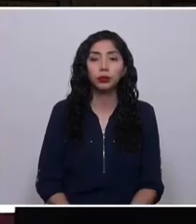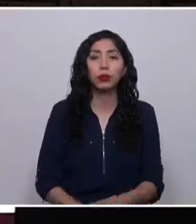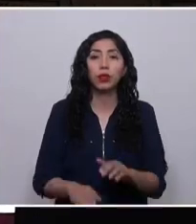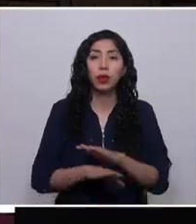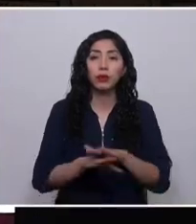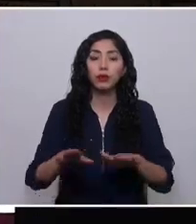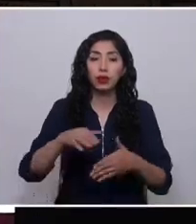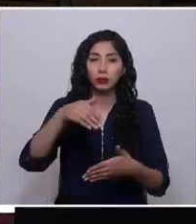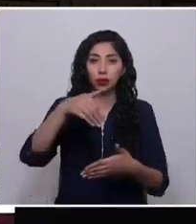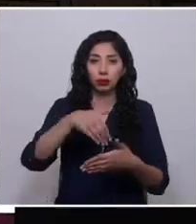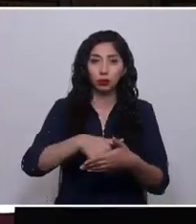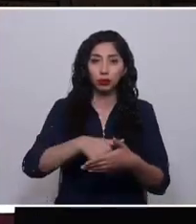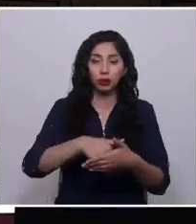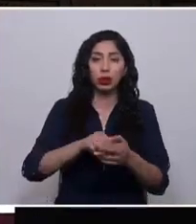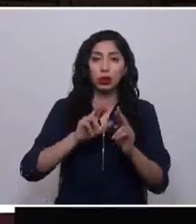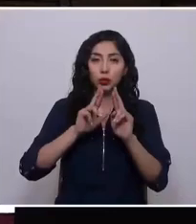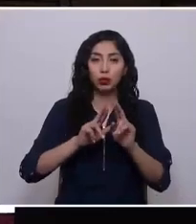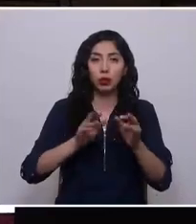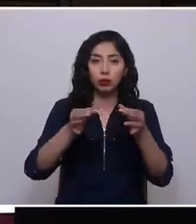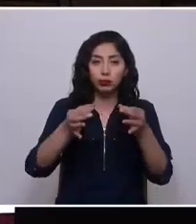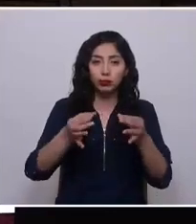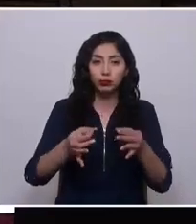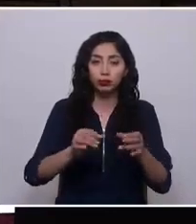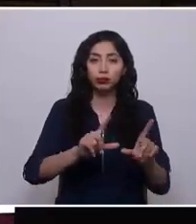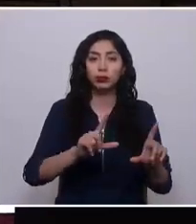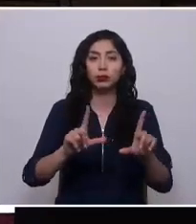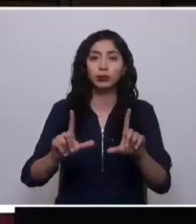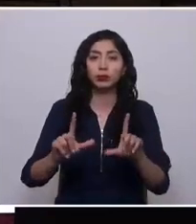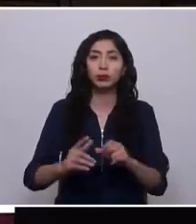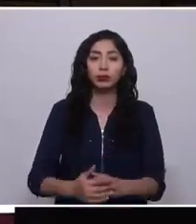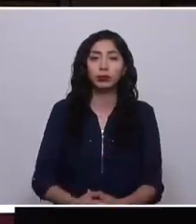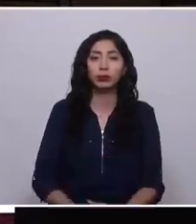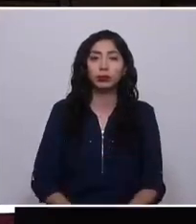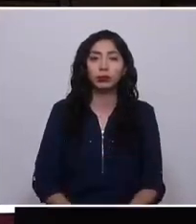Finalizada la votación, resultado de la votación.